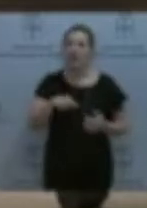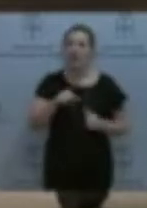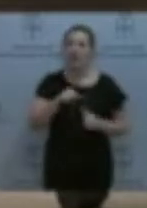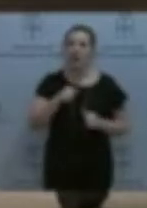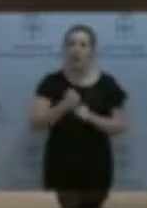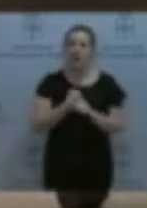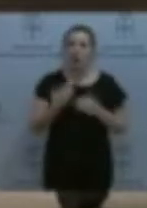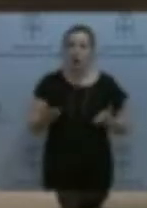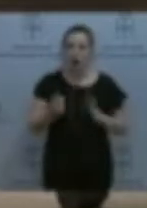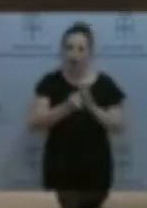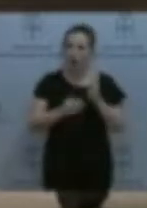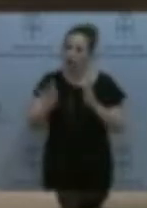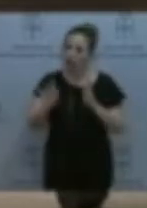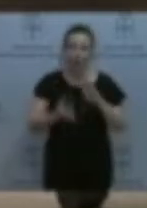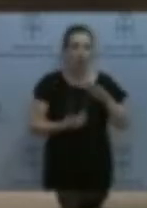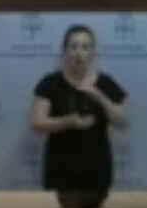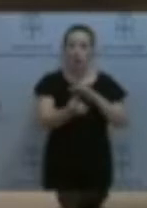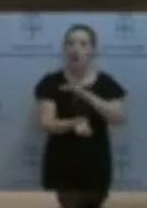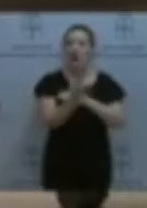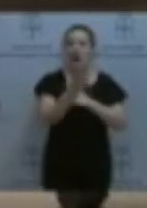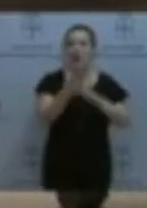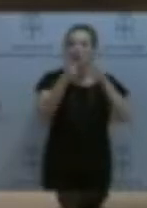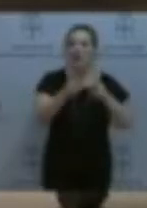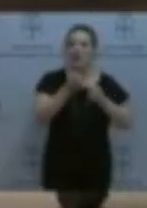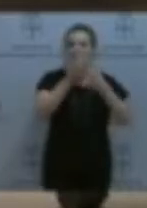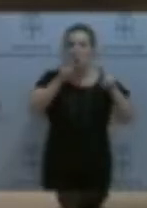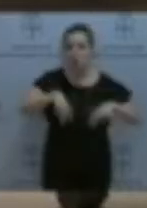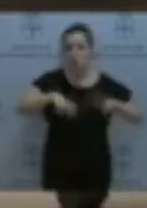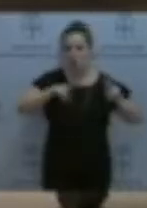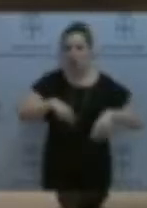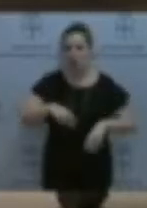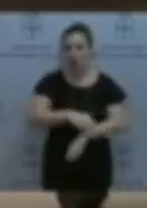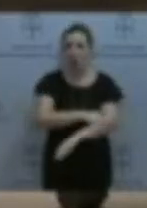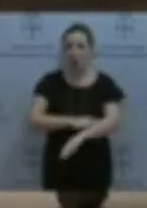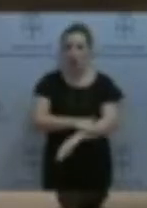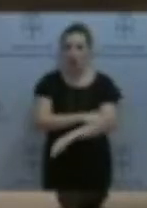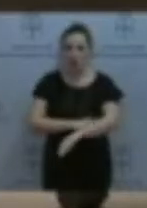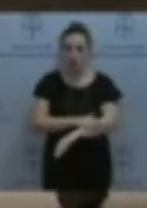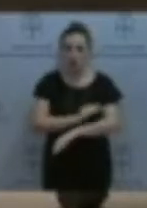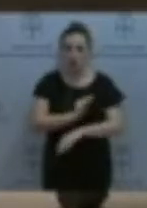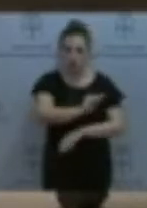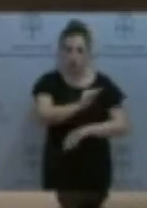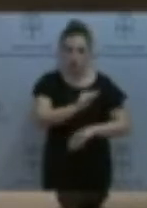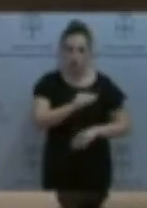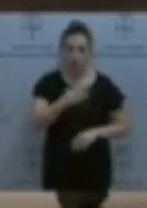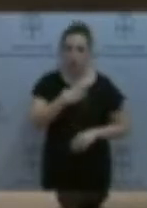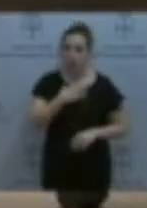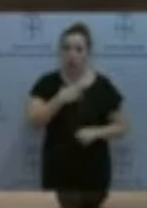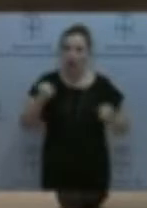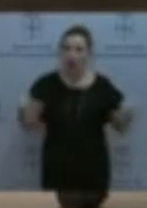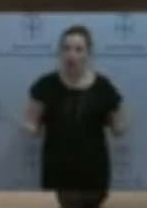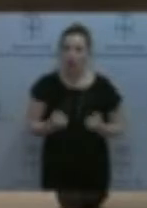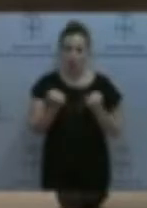ninguna cifra. Un gobierno, y su gobierno lo está haciendo, no puede actuar como comercial de un único tipo de